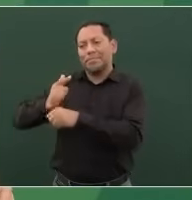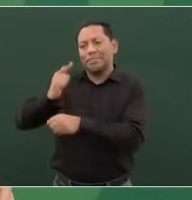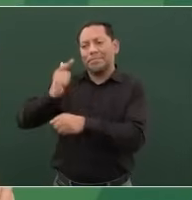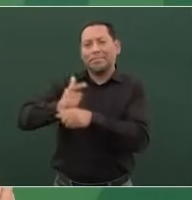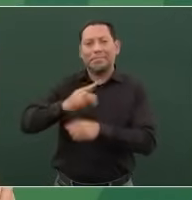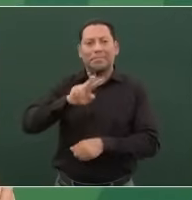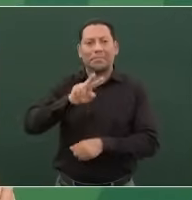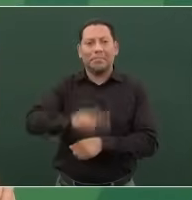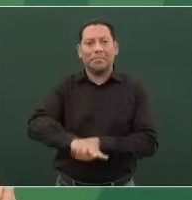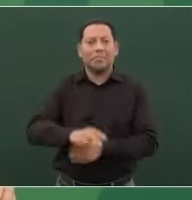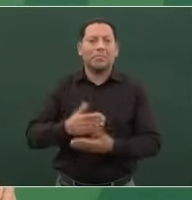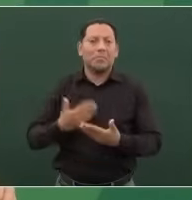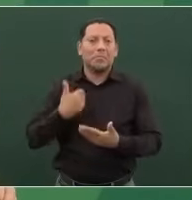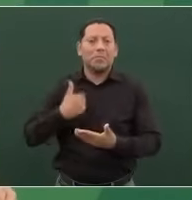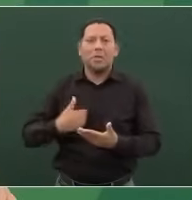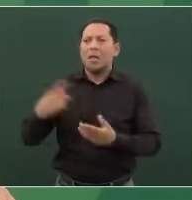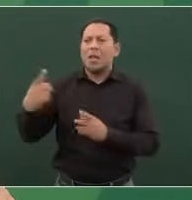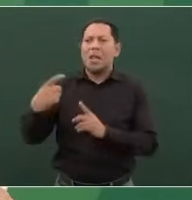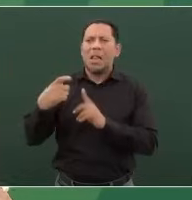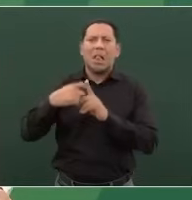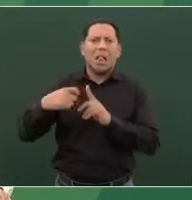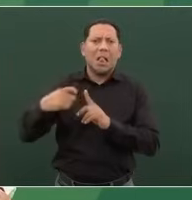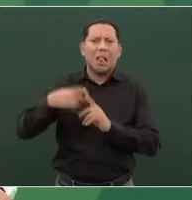siendo calumniado